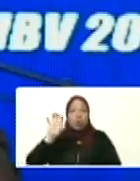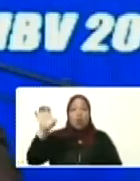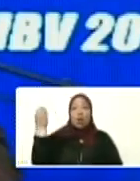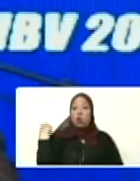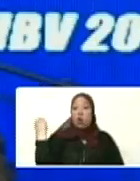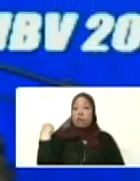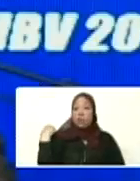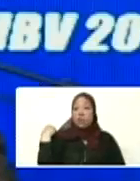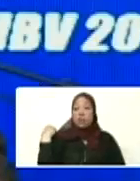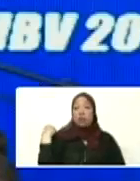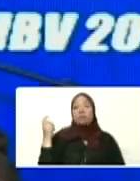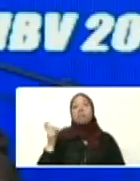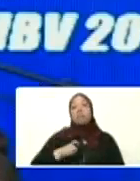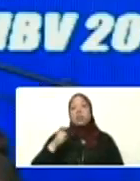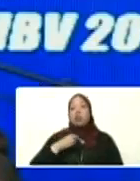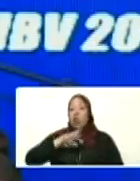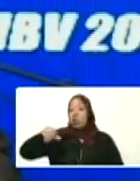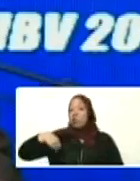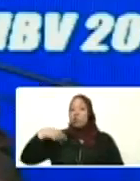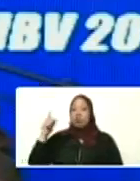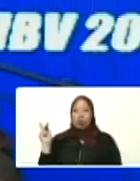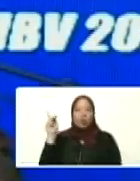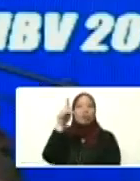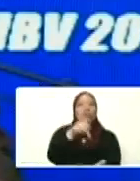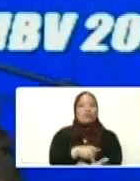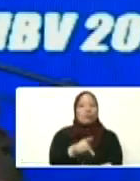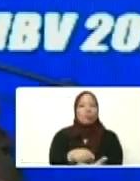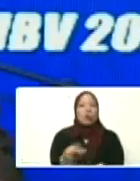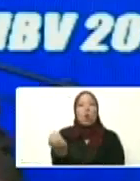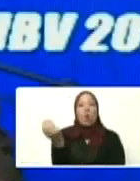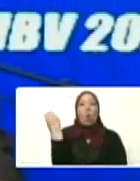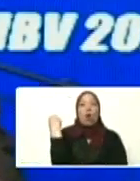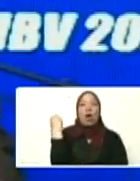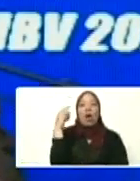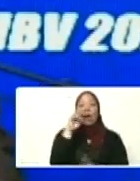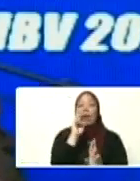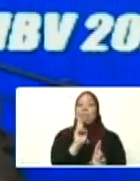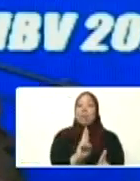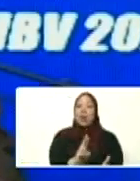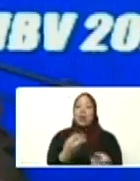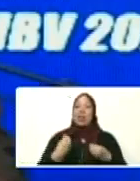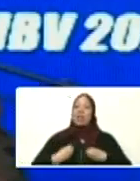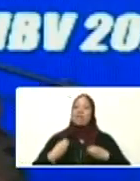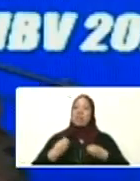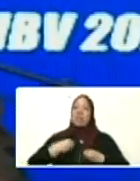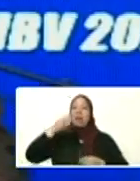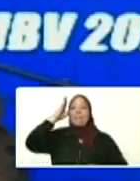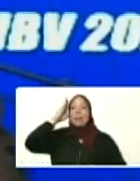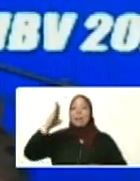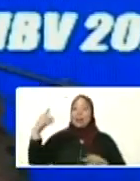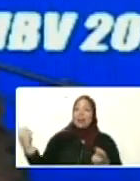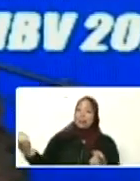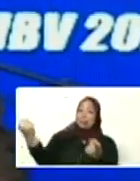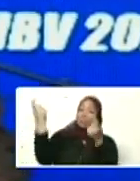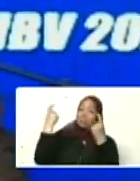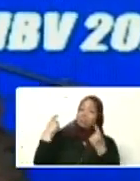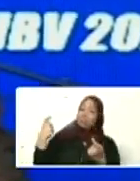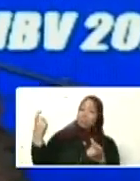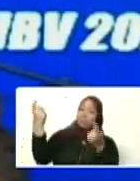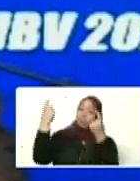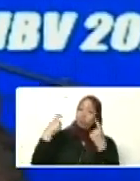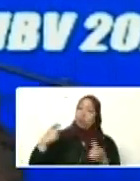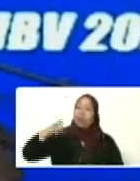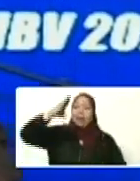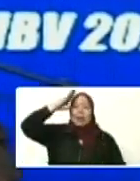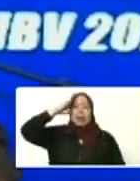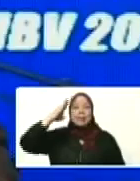llama, allí estaremos prestos para acudir al llamado, porque la vida militar nos ha enseñado que seremos soldados